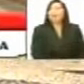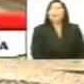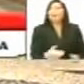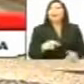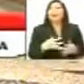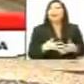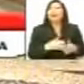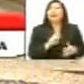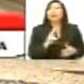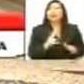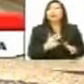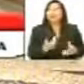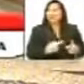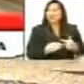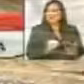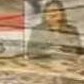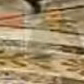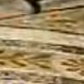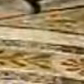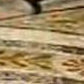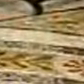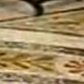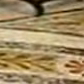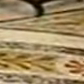Parlaméricas 2018. Ya regresamos.